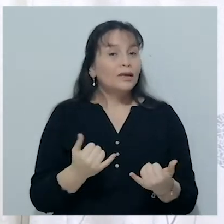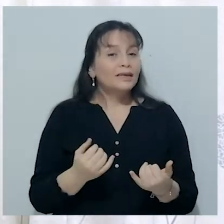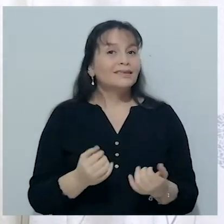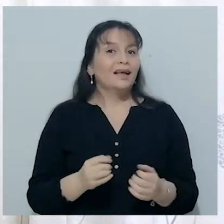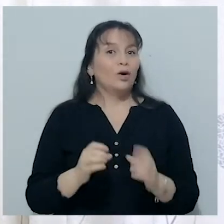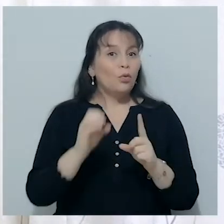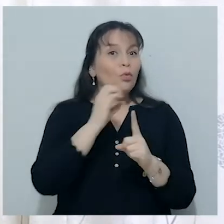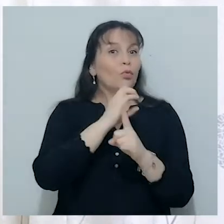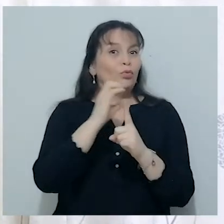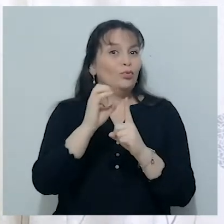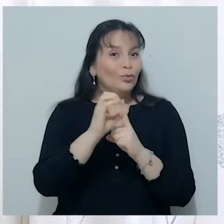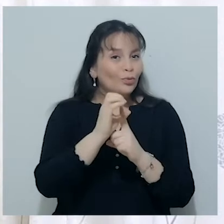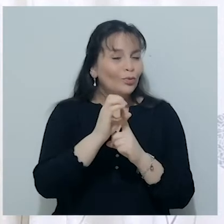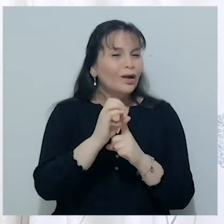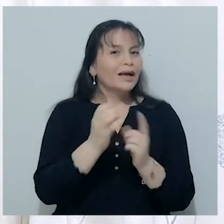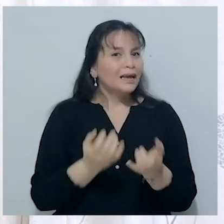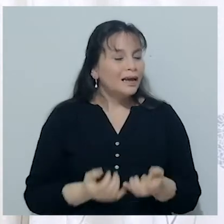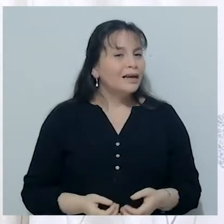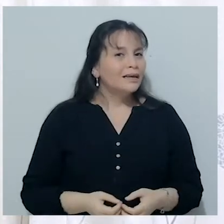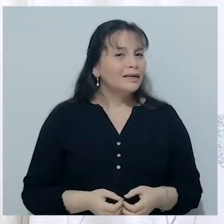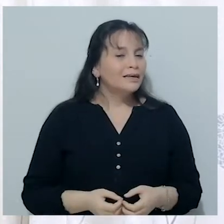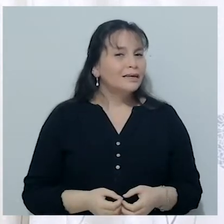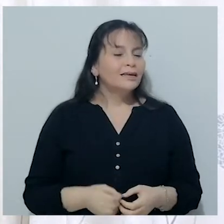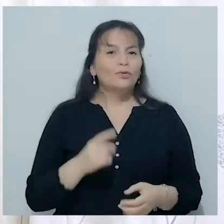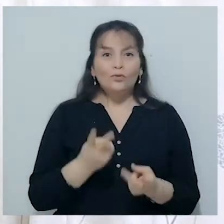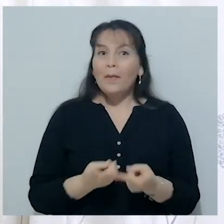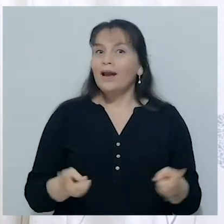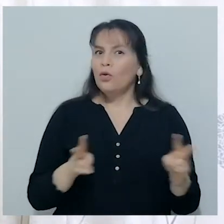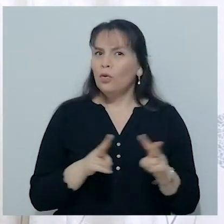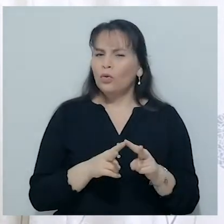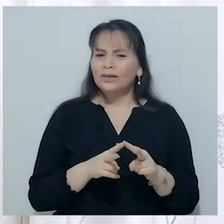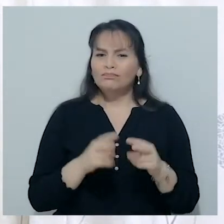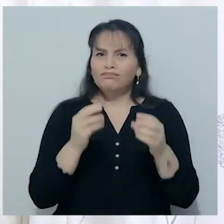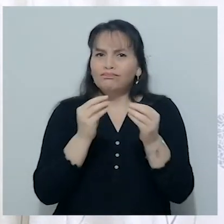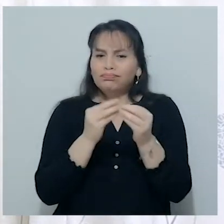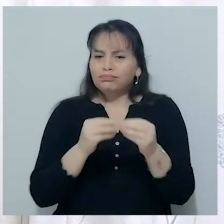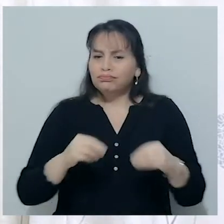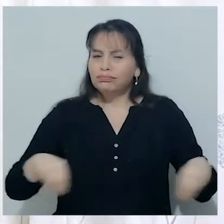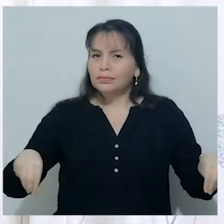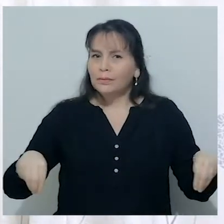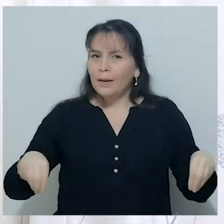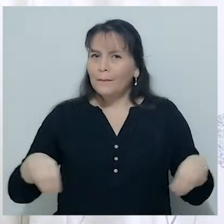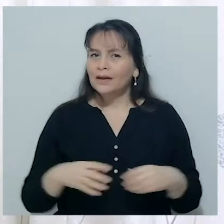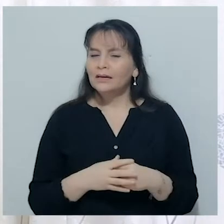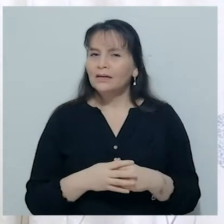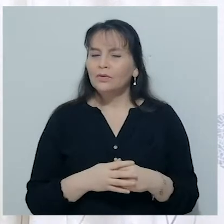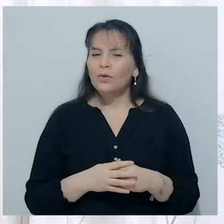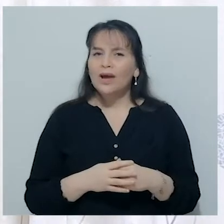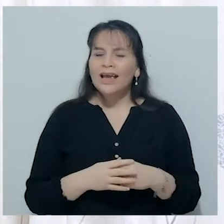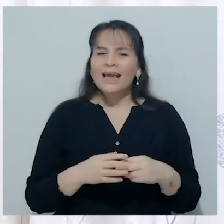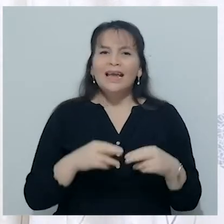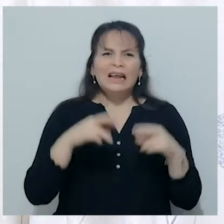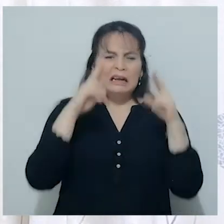de la cultura imperante en nuestros tiempos? ¿Se ha dado cuenta que los valores se van perdiendo cada vez